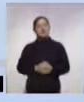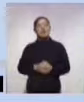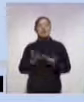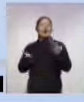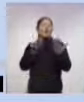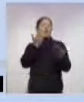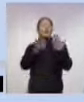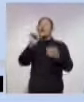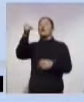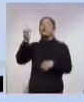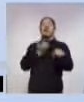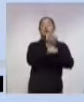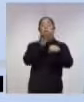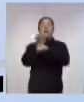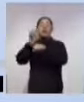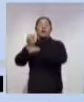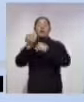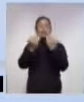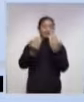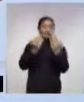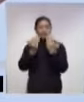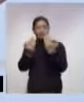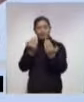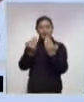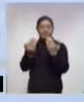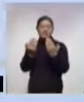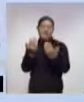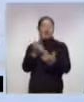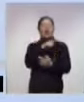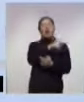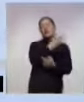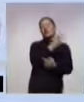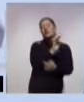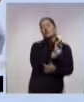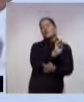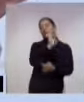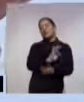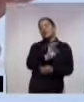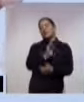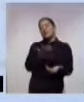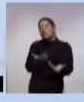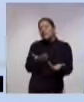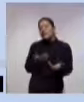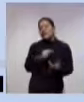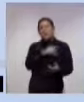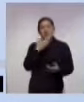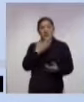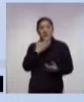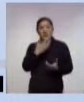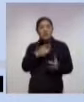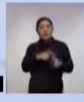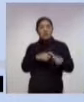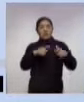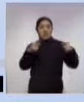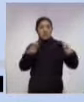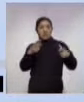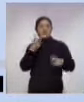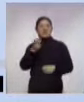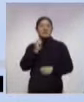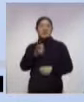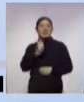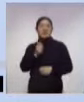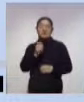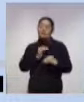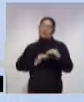comparación con otros estados es muy bueno, de 4%. Este número de 4% de crecimiento representa uno de los